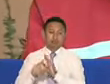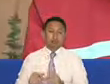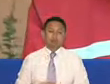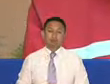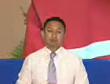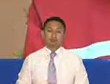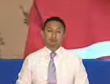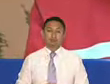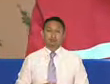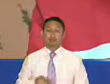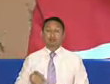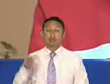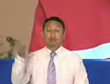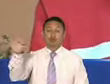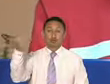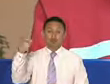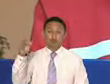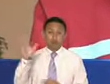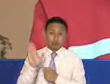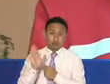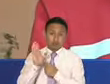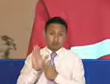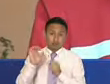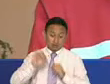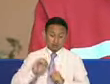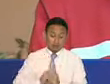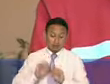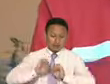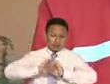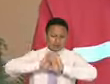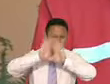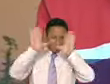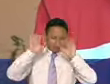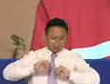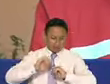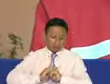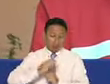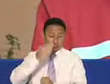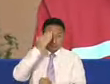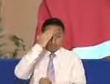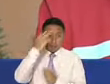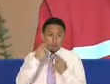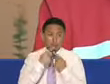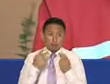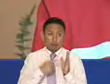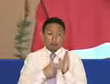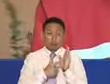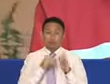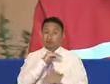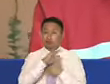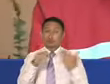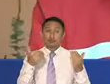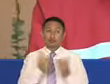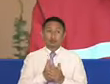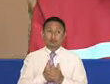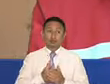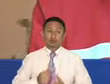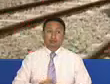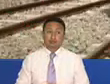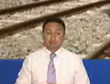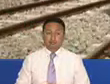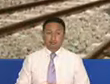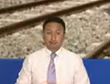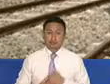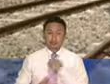en los documentos pero también en la transparencia y en el conocimiento público que se ha hecho de todos los de todas las etapas del proceso